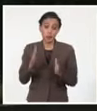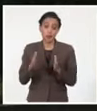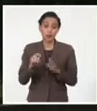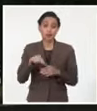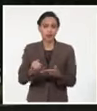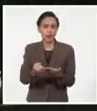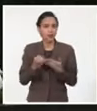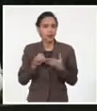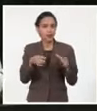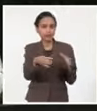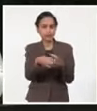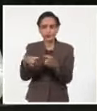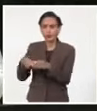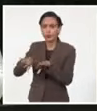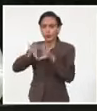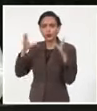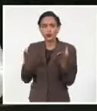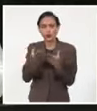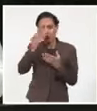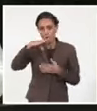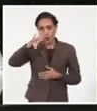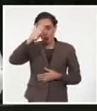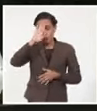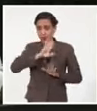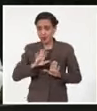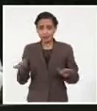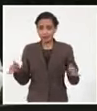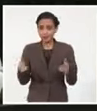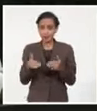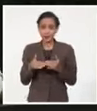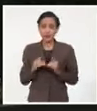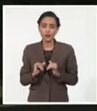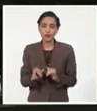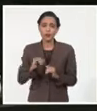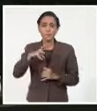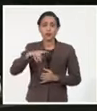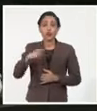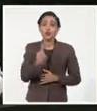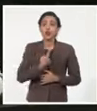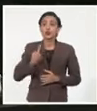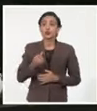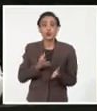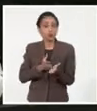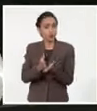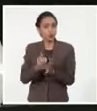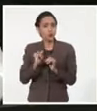de todo el país. Así concluimos este contacto informativo. Nosotros le mantenemos al